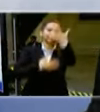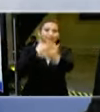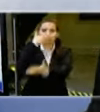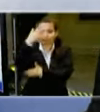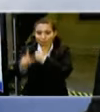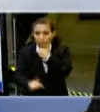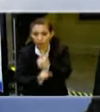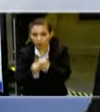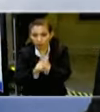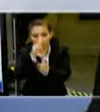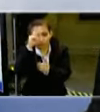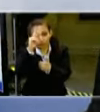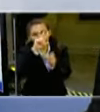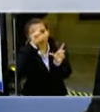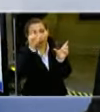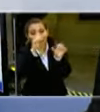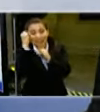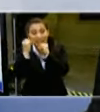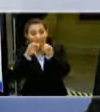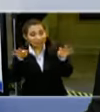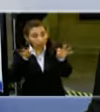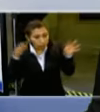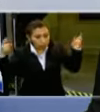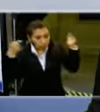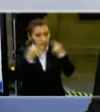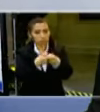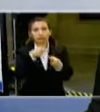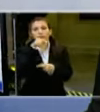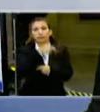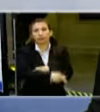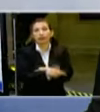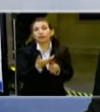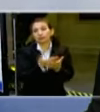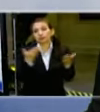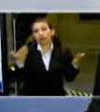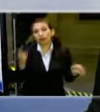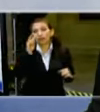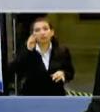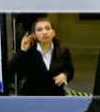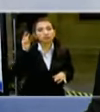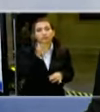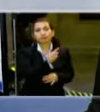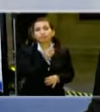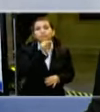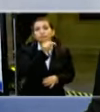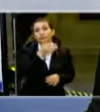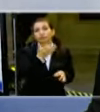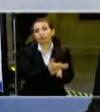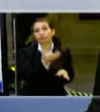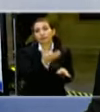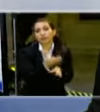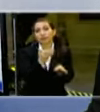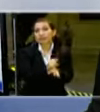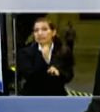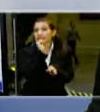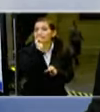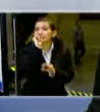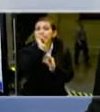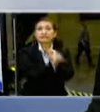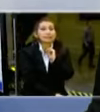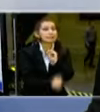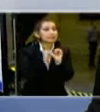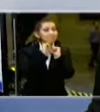escenario nacional e internacional, y aquí, digamos, lo que estamos viendo es que justamente no acabamos de forjar